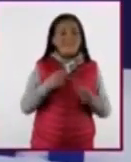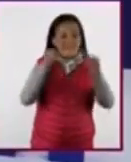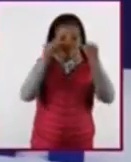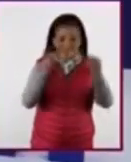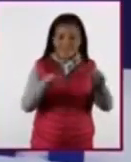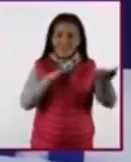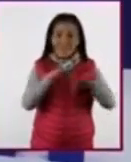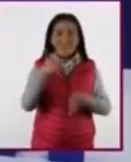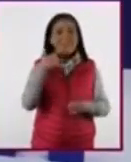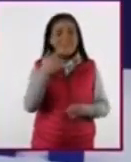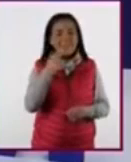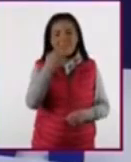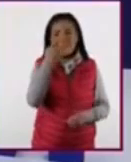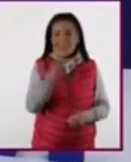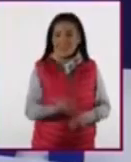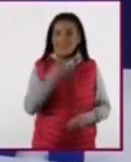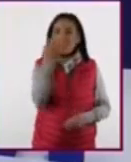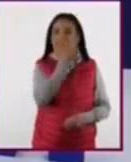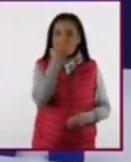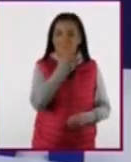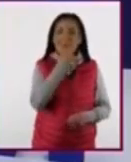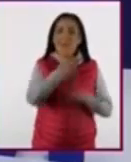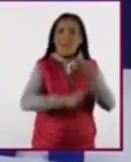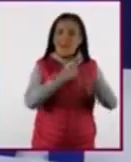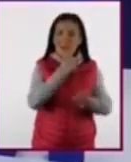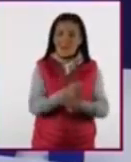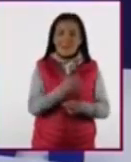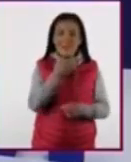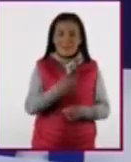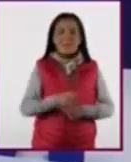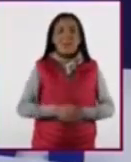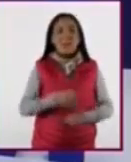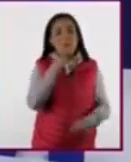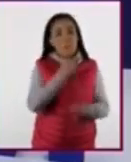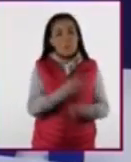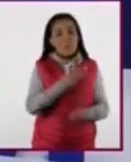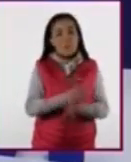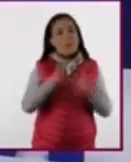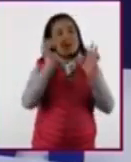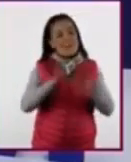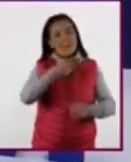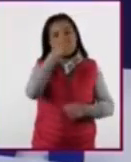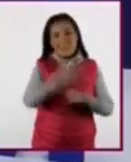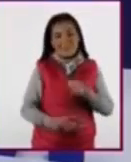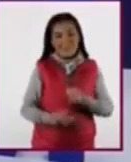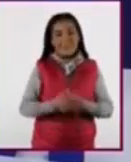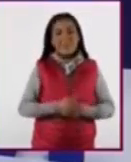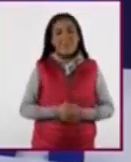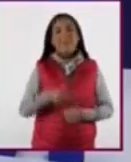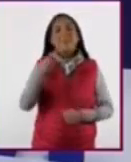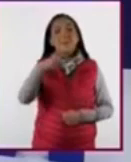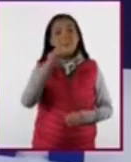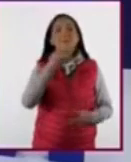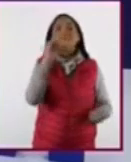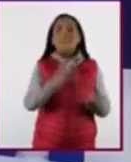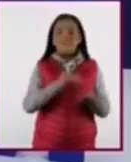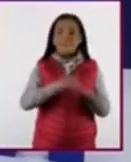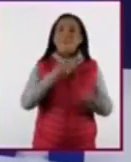escolar. Por esta ocasión, hemos terminado. Pero aún nos queda mucho por